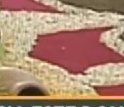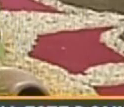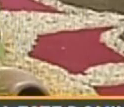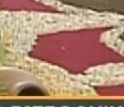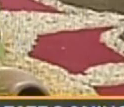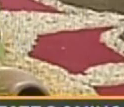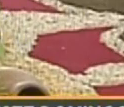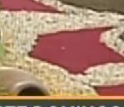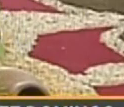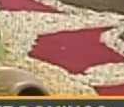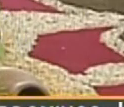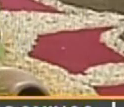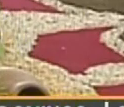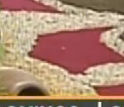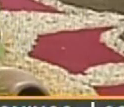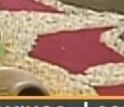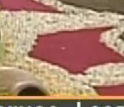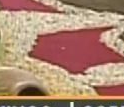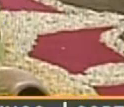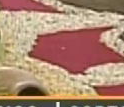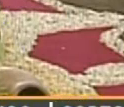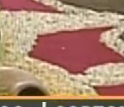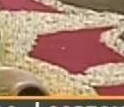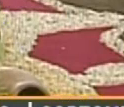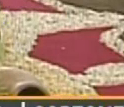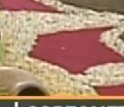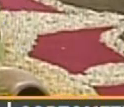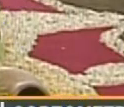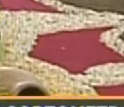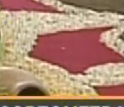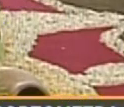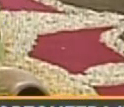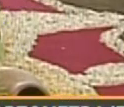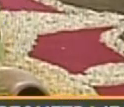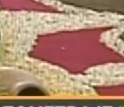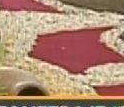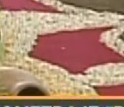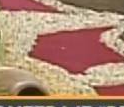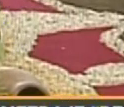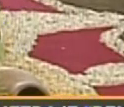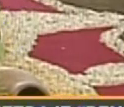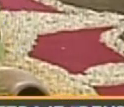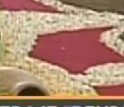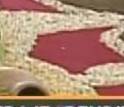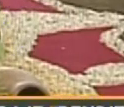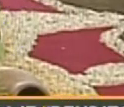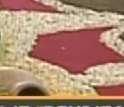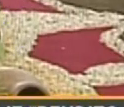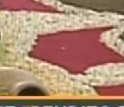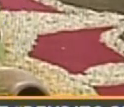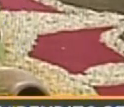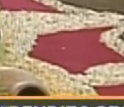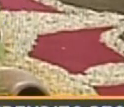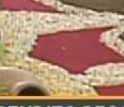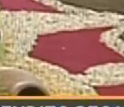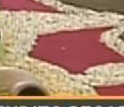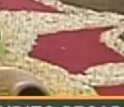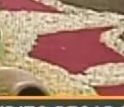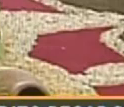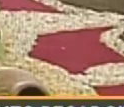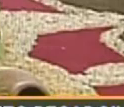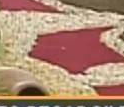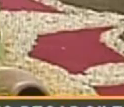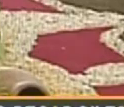Estados del Caribe desde la isla de Margarita en el Hotel Venetur. De inmediato vamos a escuchar las palabras de clausura del canciller de la República, Jorge